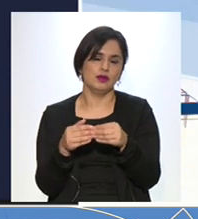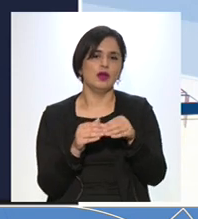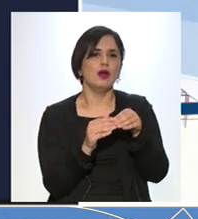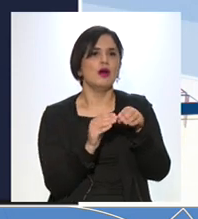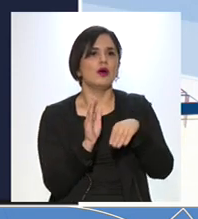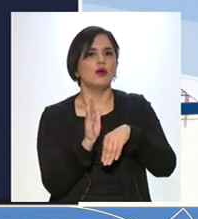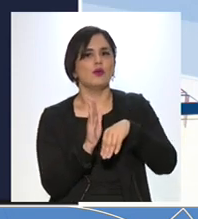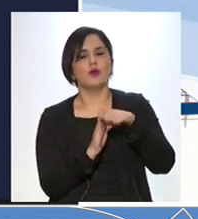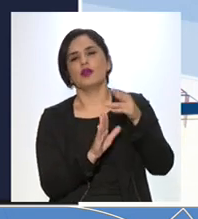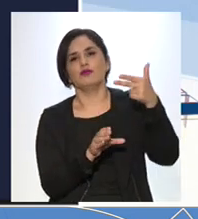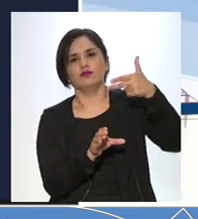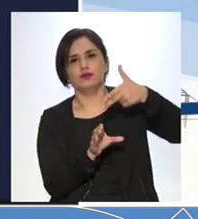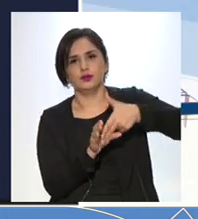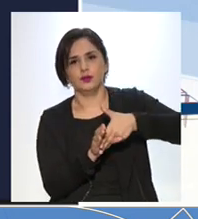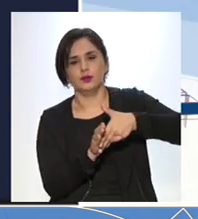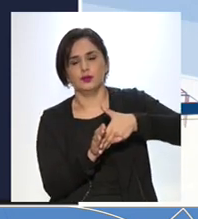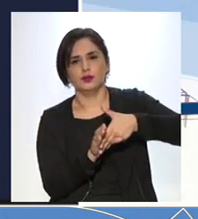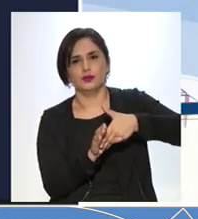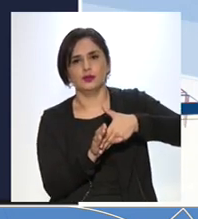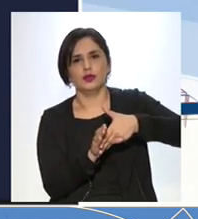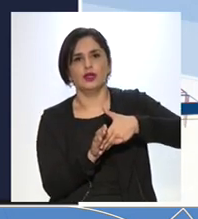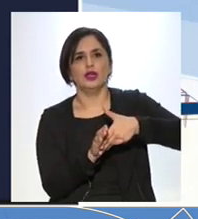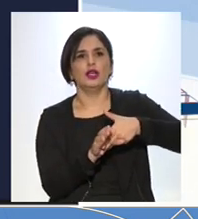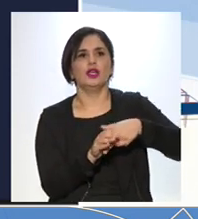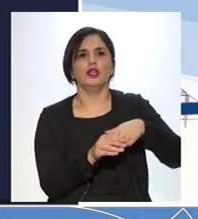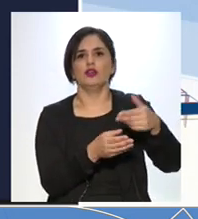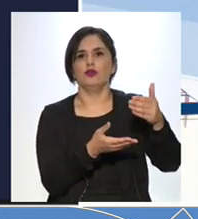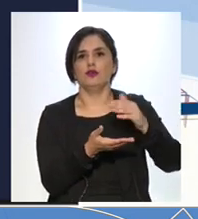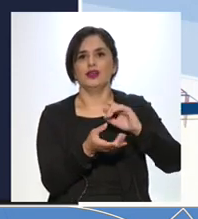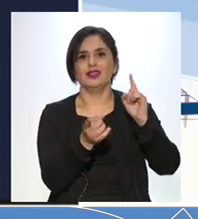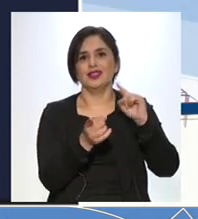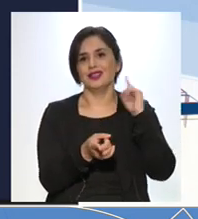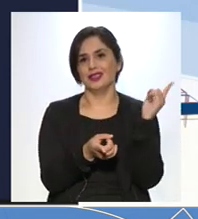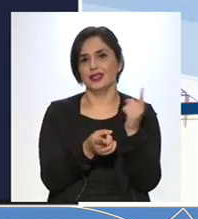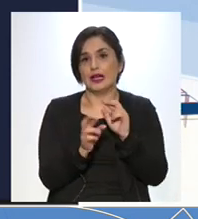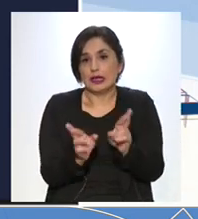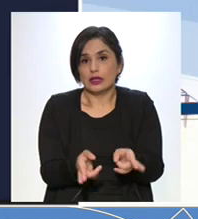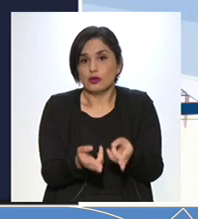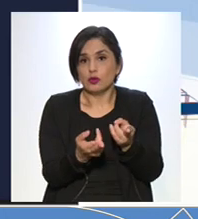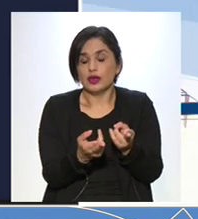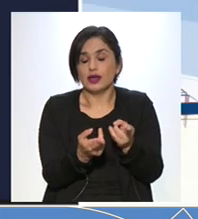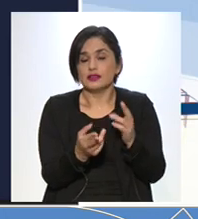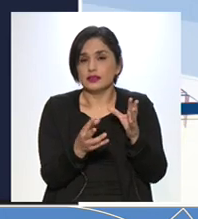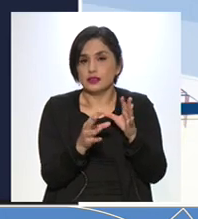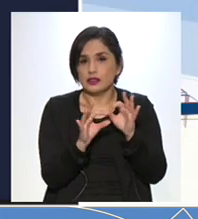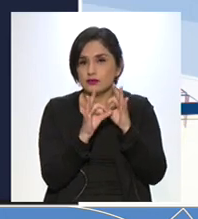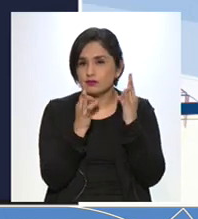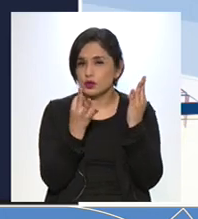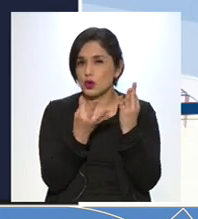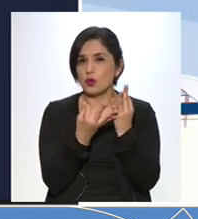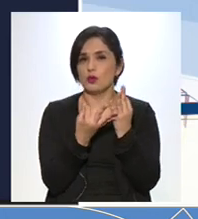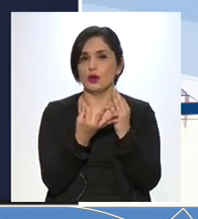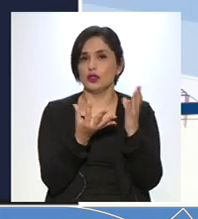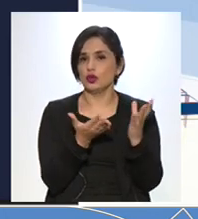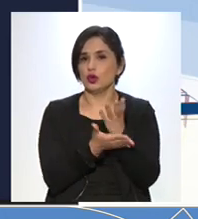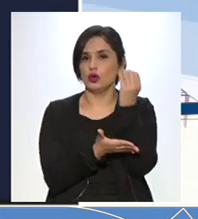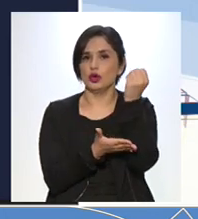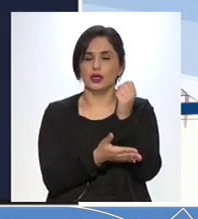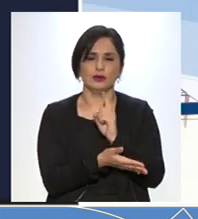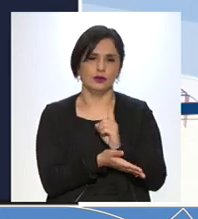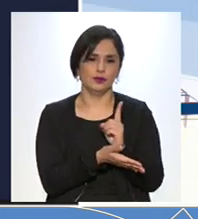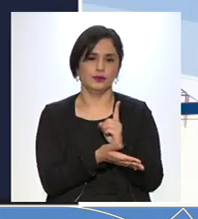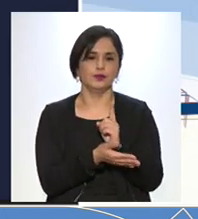internacionales de los combustibles y una oferta global y local que aún no logra reponerse del todo. En el gráfico que tenemos en pantalla